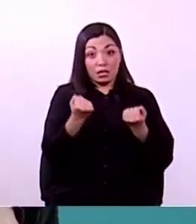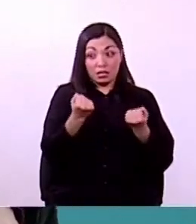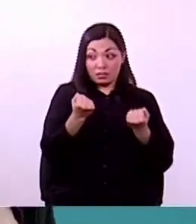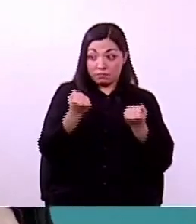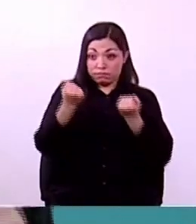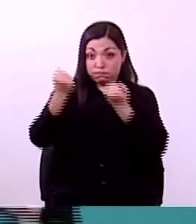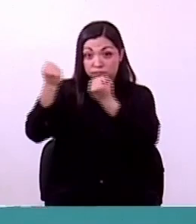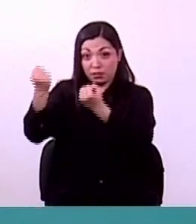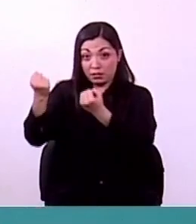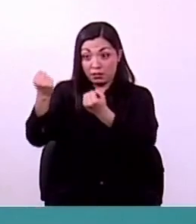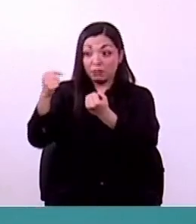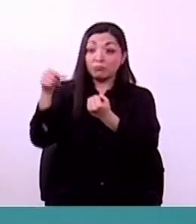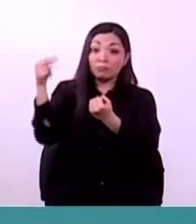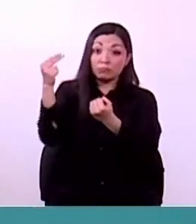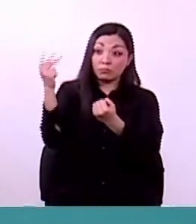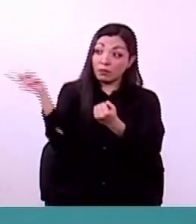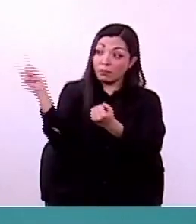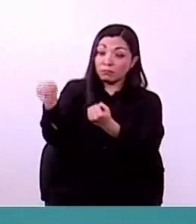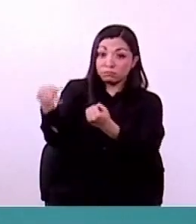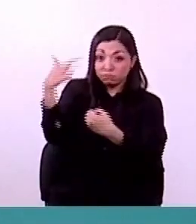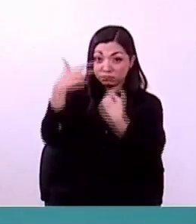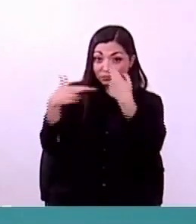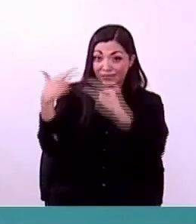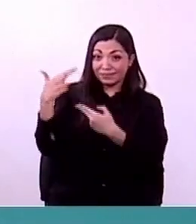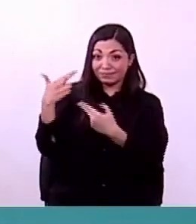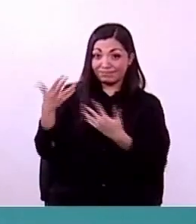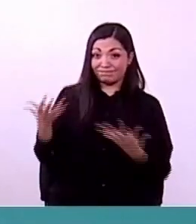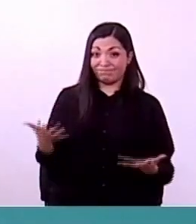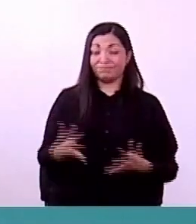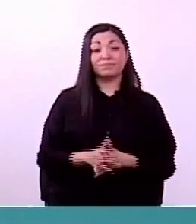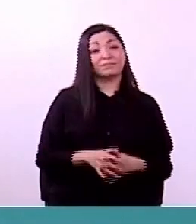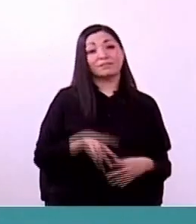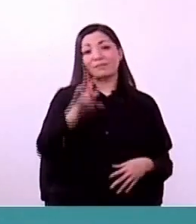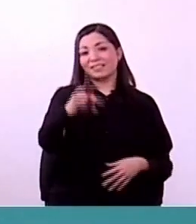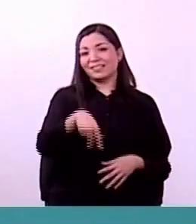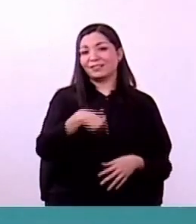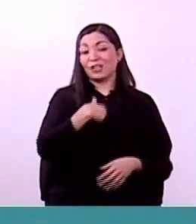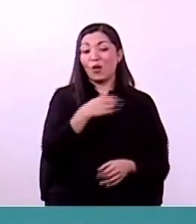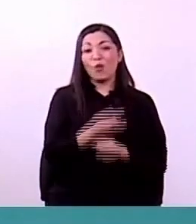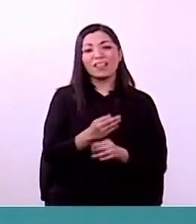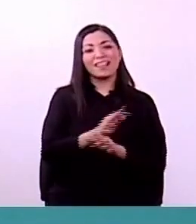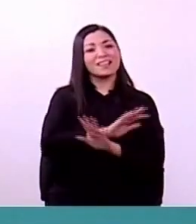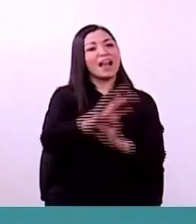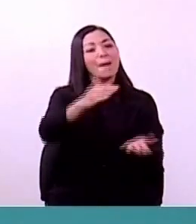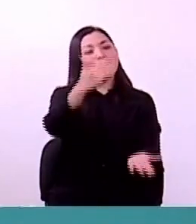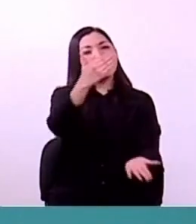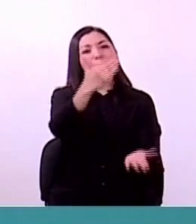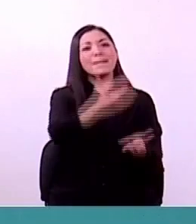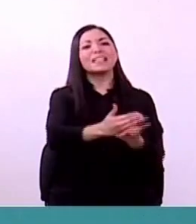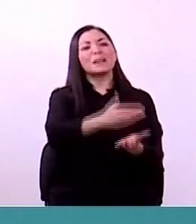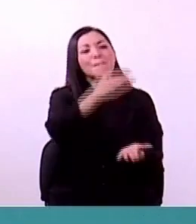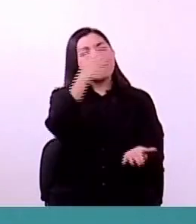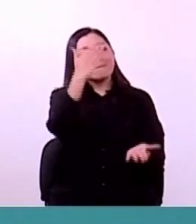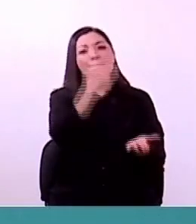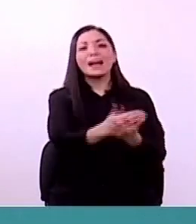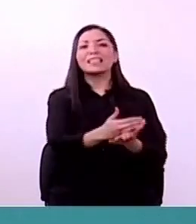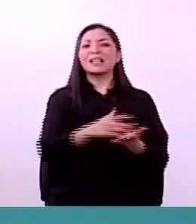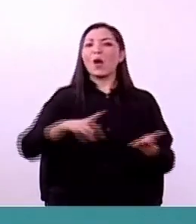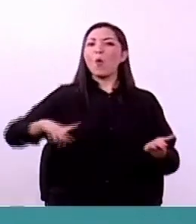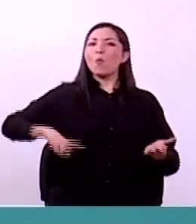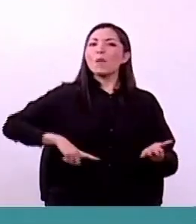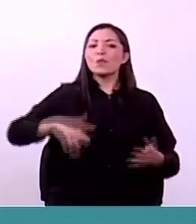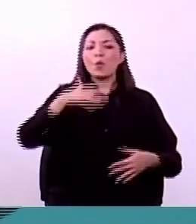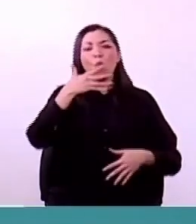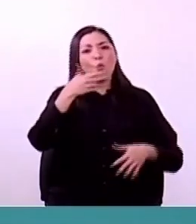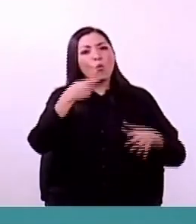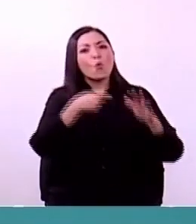verifiquen. Por eso yo les quiero decir que esto ya basta. Ya basta de gobiernos corruptos. Ya basta de gobiernos